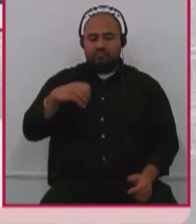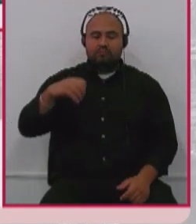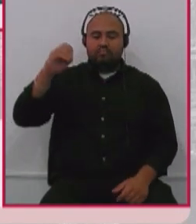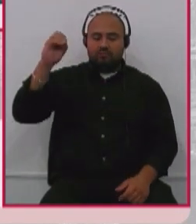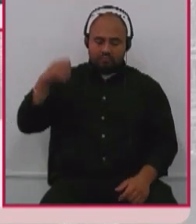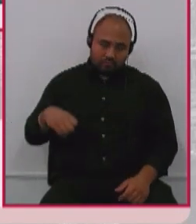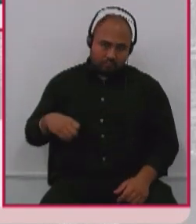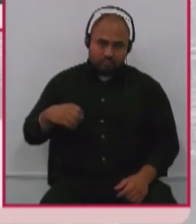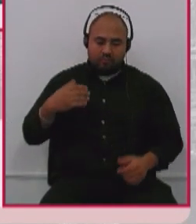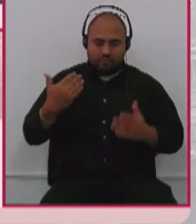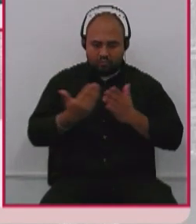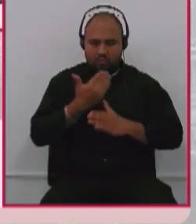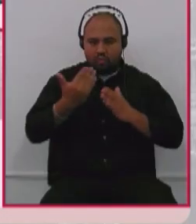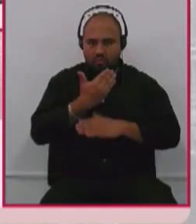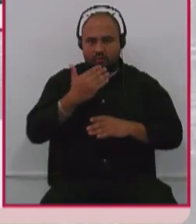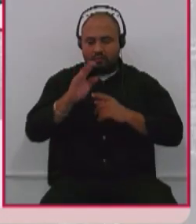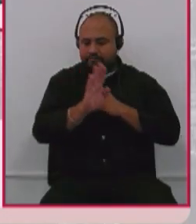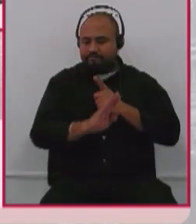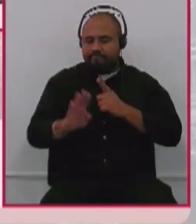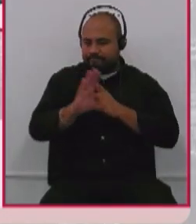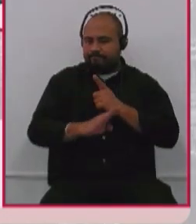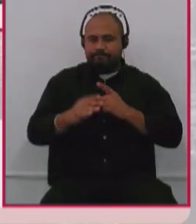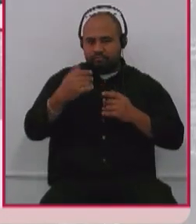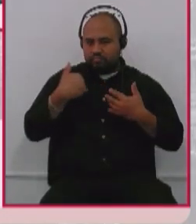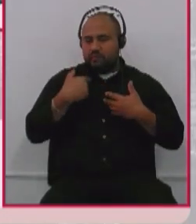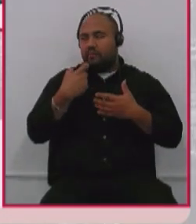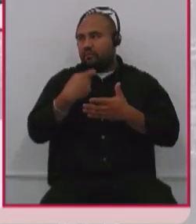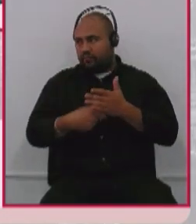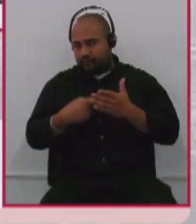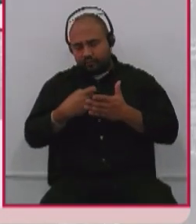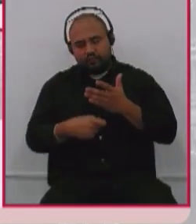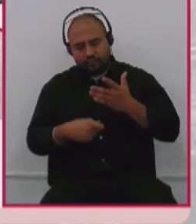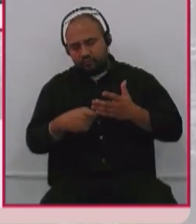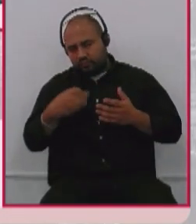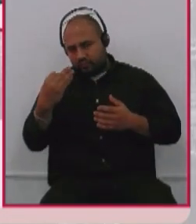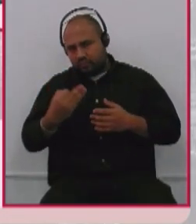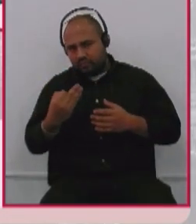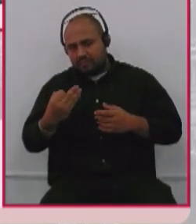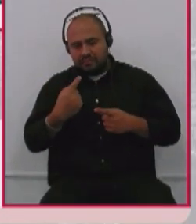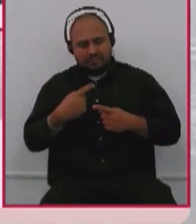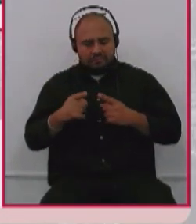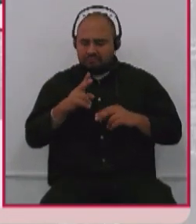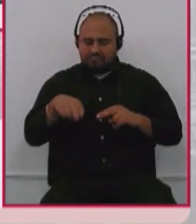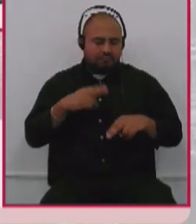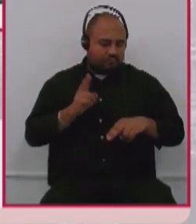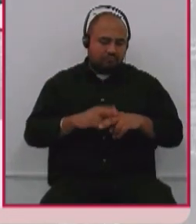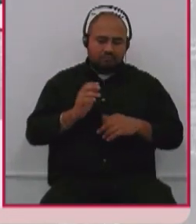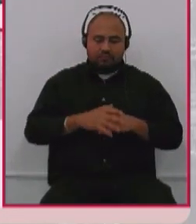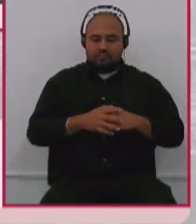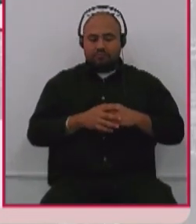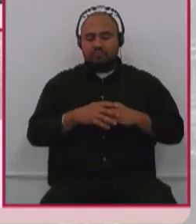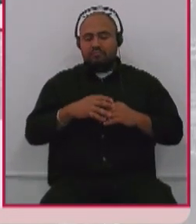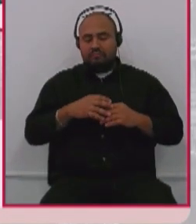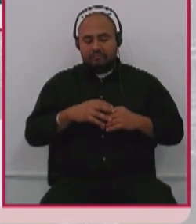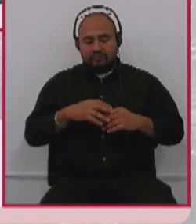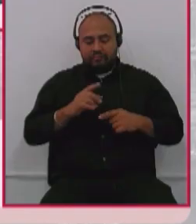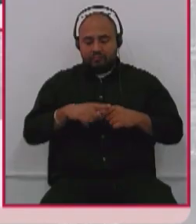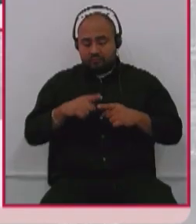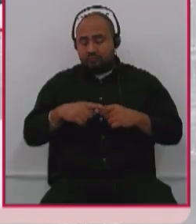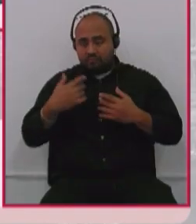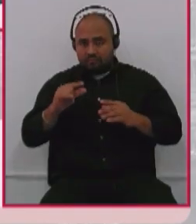seguridad. O sea, definitivamente tenía un costo en tema de productividad. Es así que